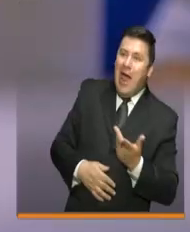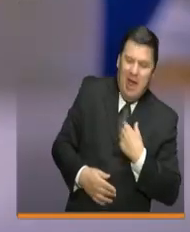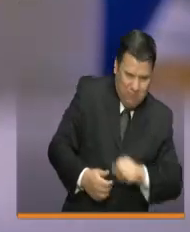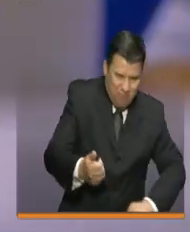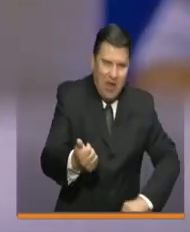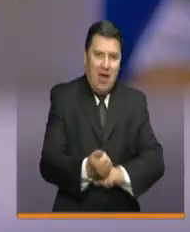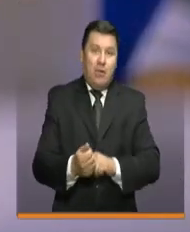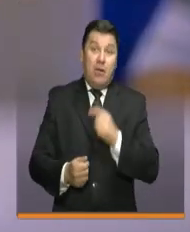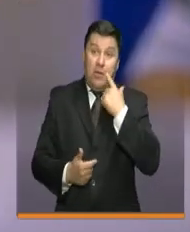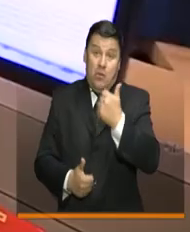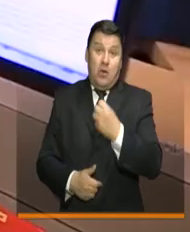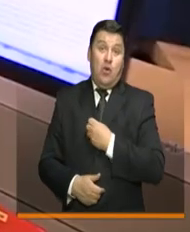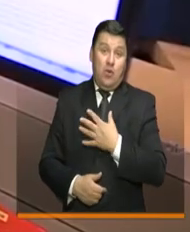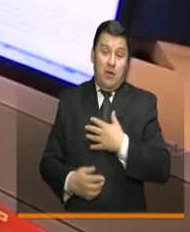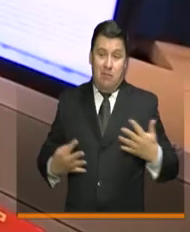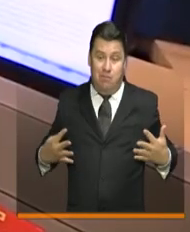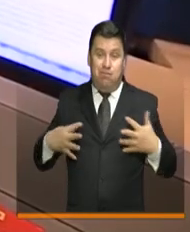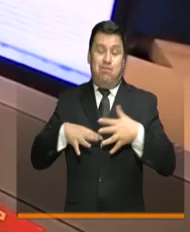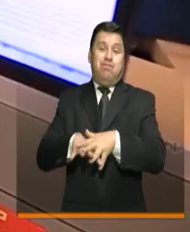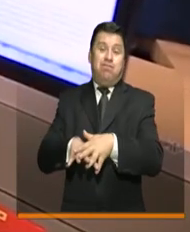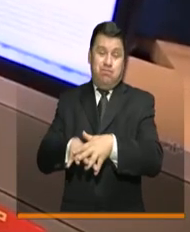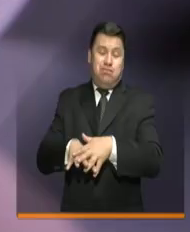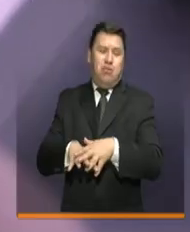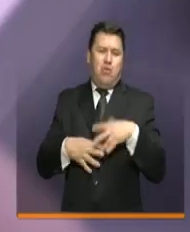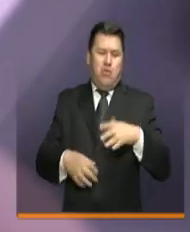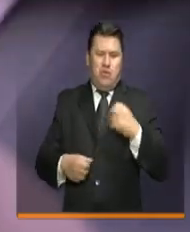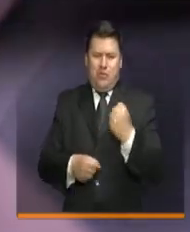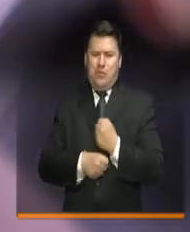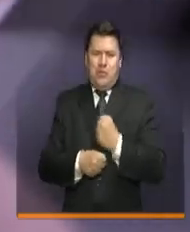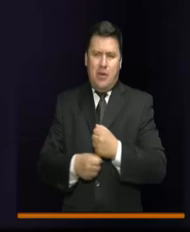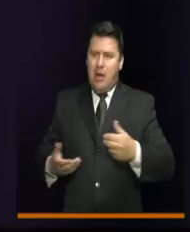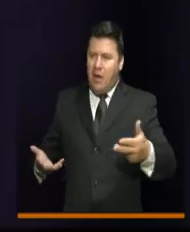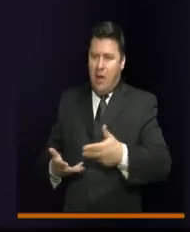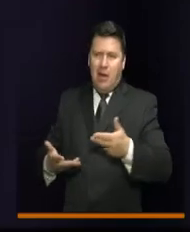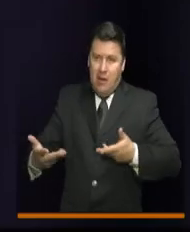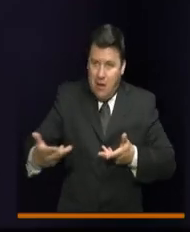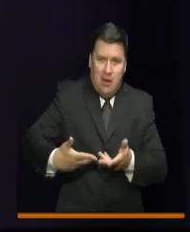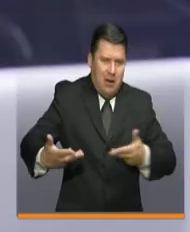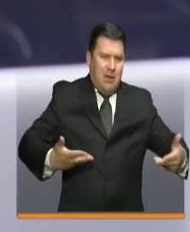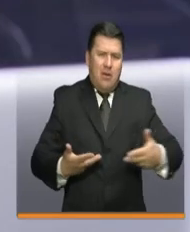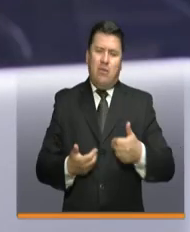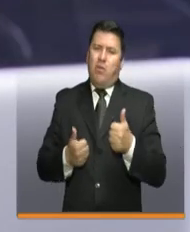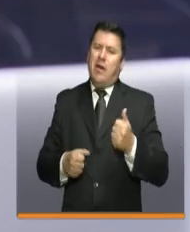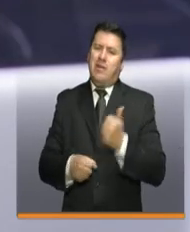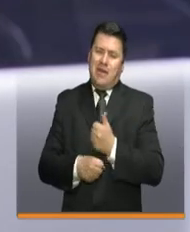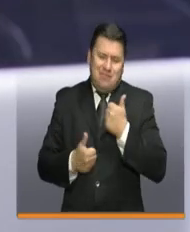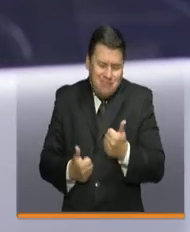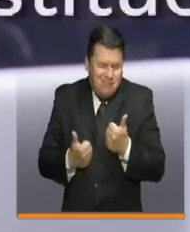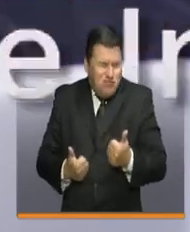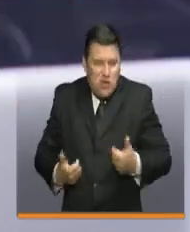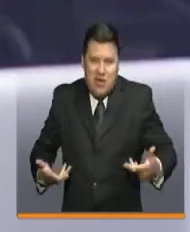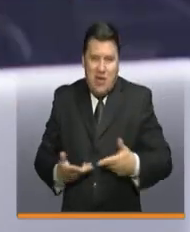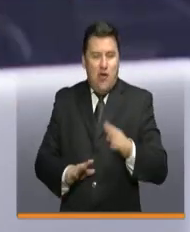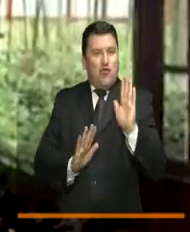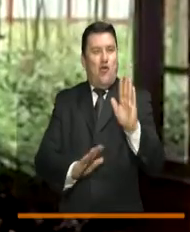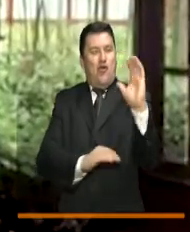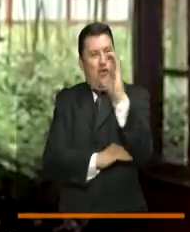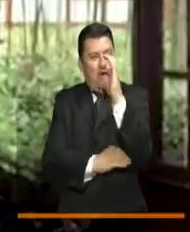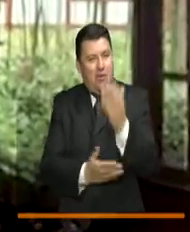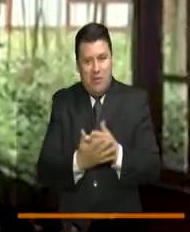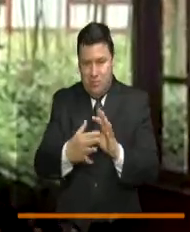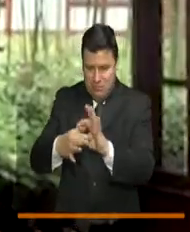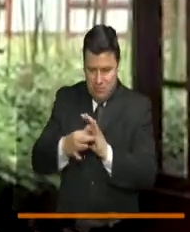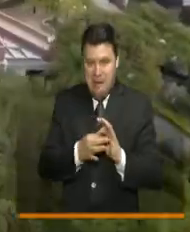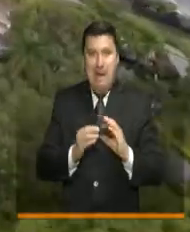que es una oportunidad de integrarnos, de colaborar. Es un trabajo colaborativo. Qué bueno que trabajemos en este momento por Colombia.